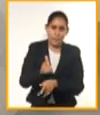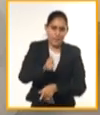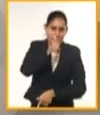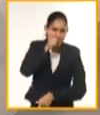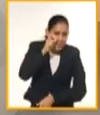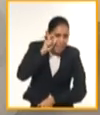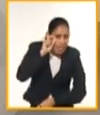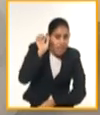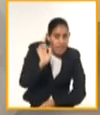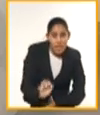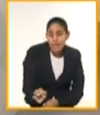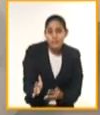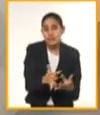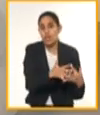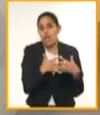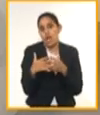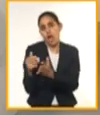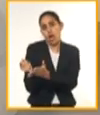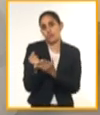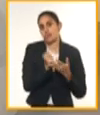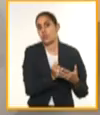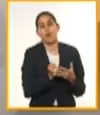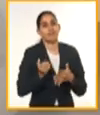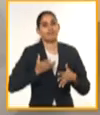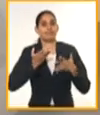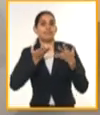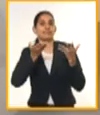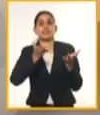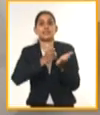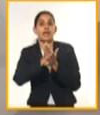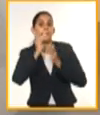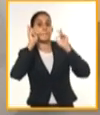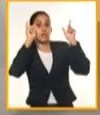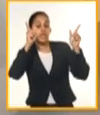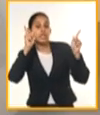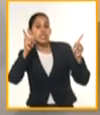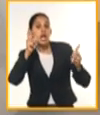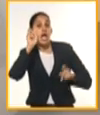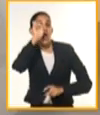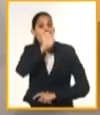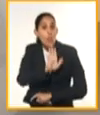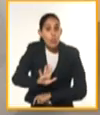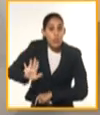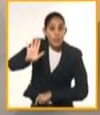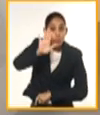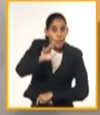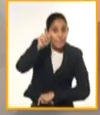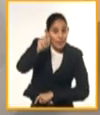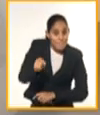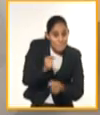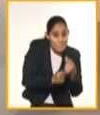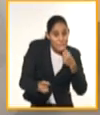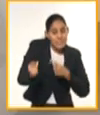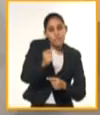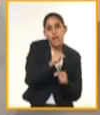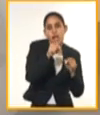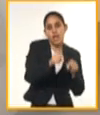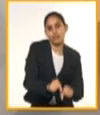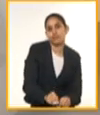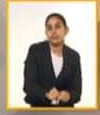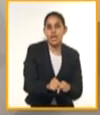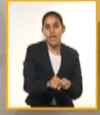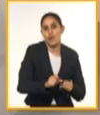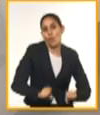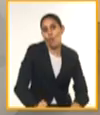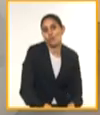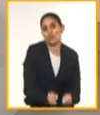Biden de todas las ayudas para seguir la política, que Europa es la que tiene la punta de lanza en esa política. Estados Unidos lo apoyaba,